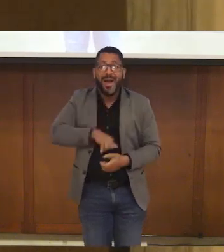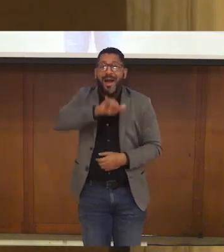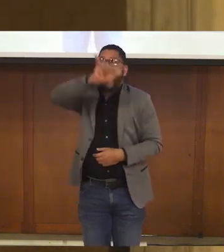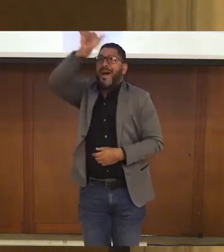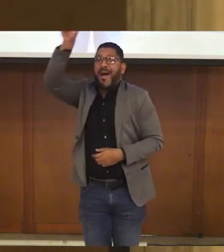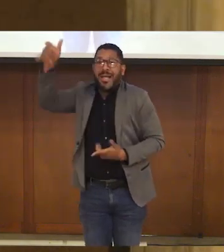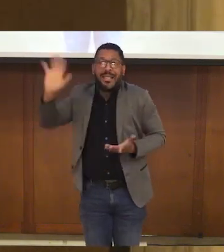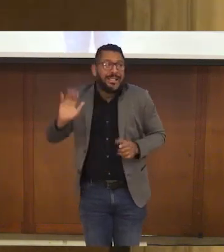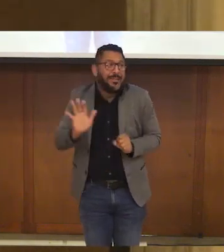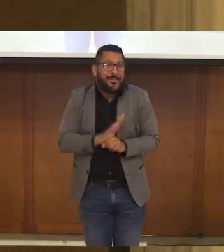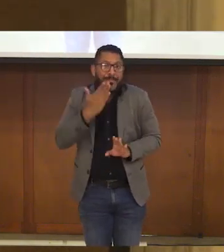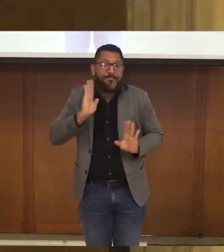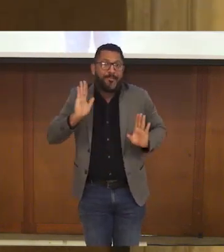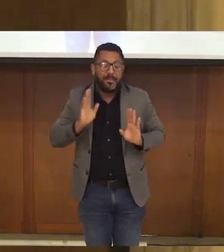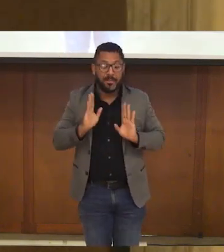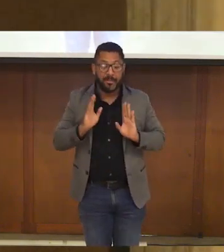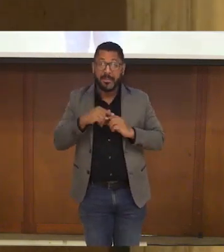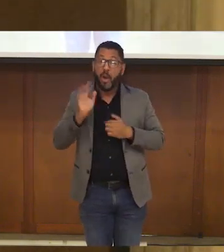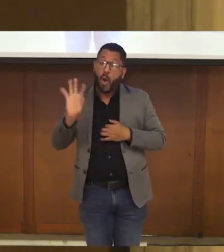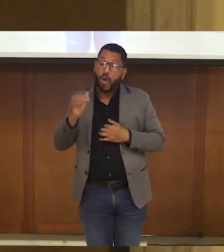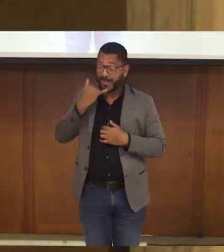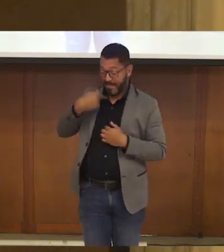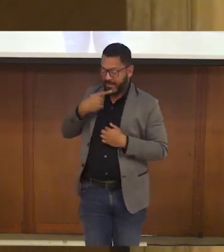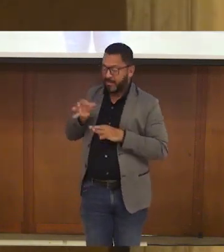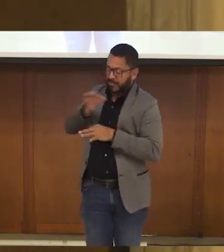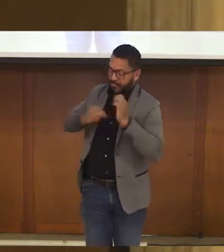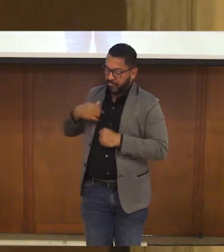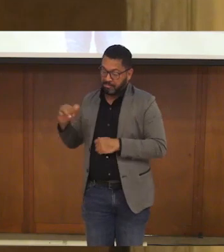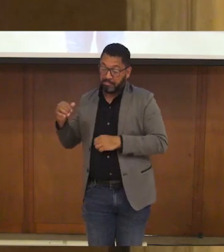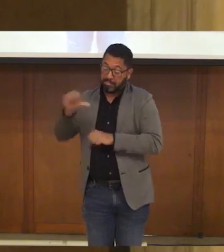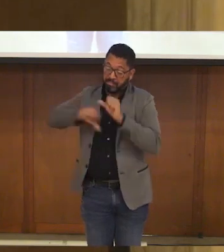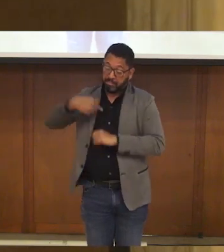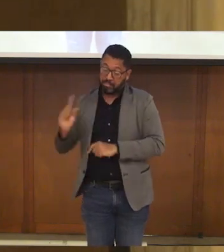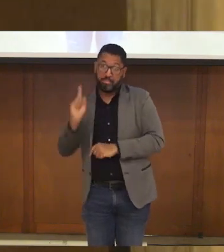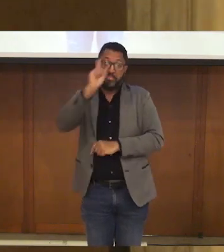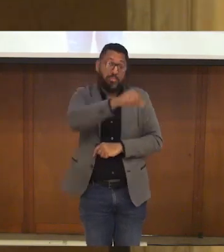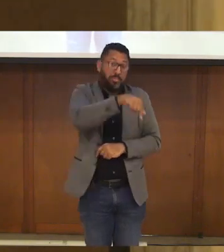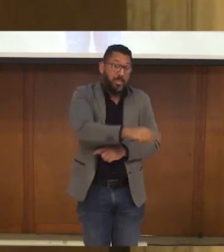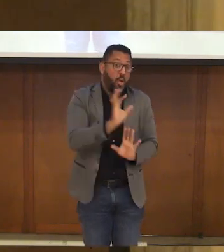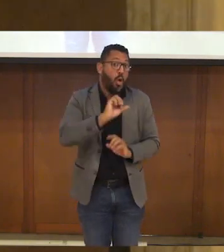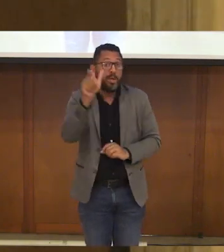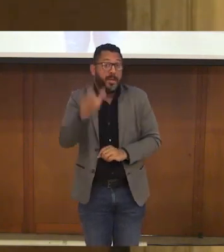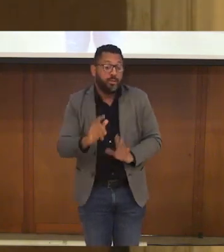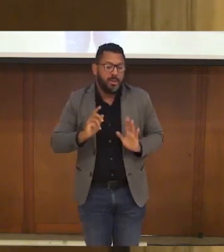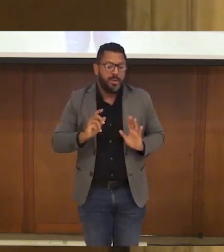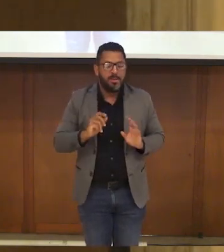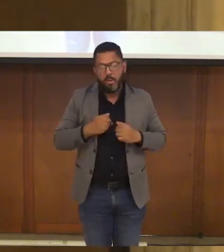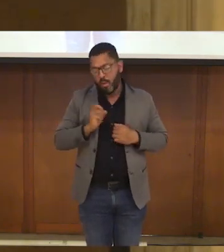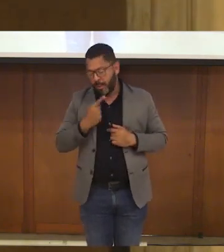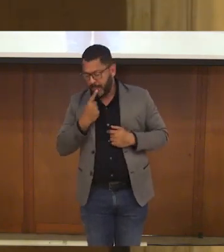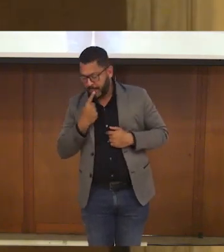pero es pues voluntad tuya, o si alguien puede ir a la biblioteca.